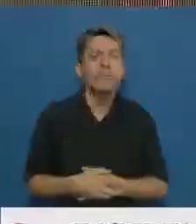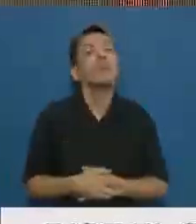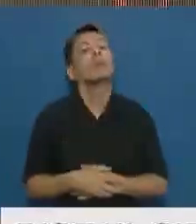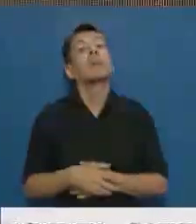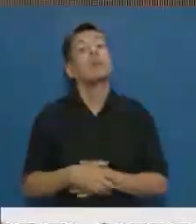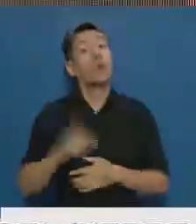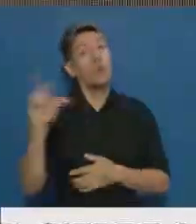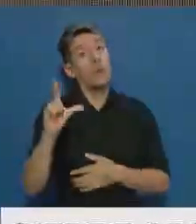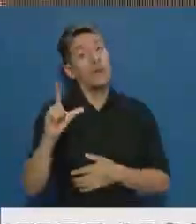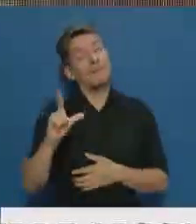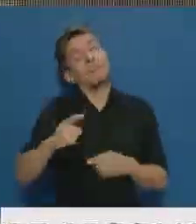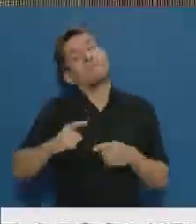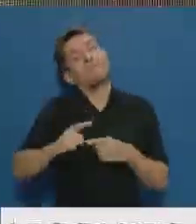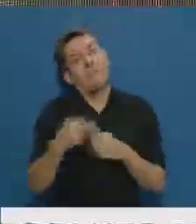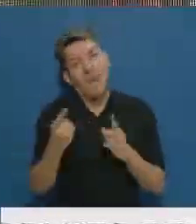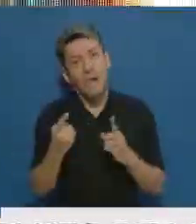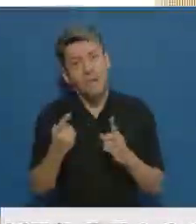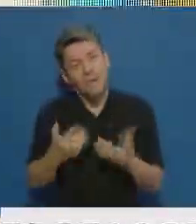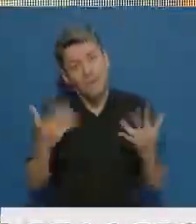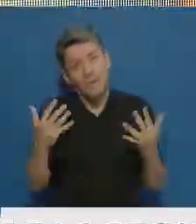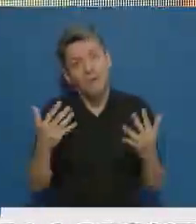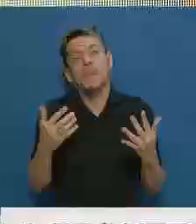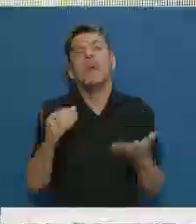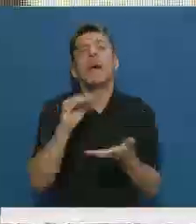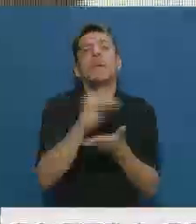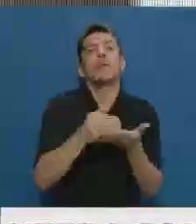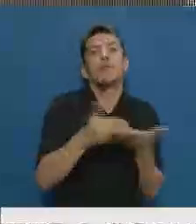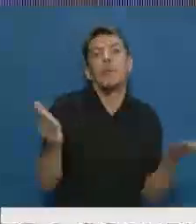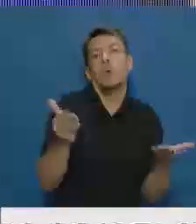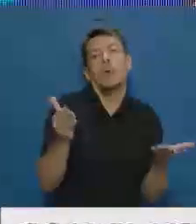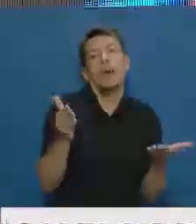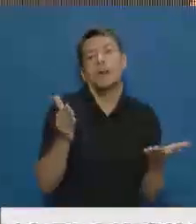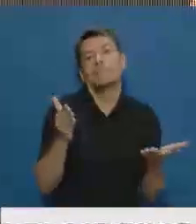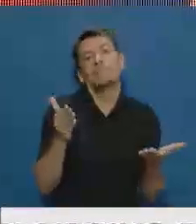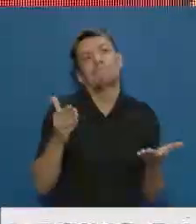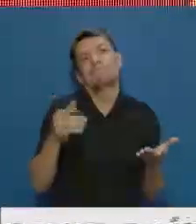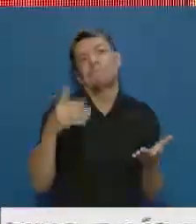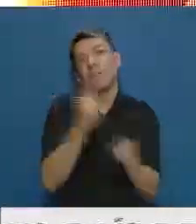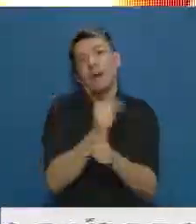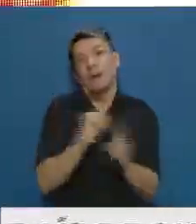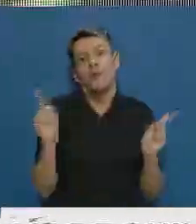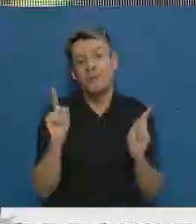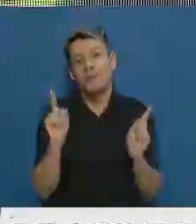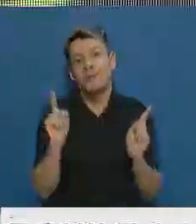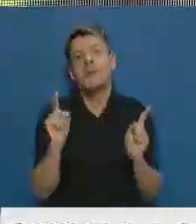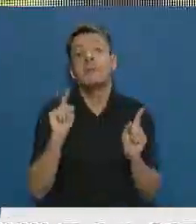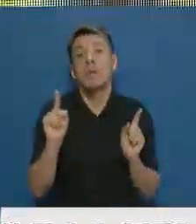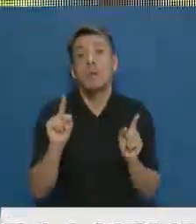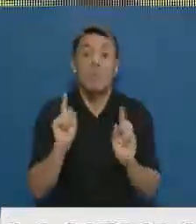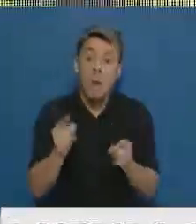es feriado el lunes, sí, así que la administración, verdad, pública, probablemente gran mayoría de ellas no está funcionando, pero se hizo con un